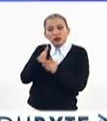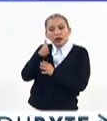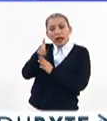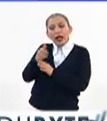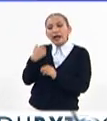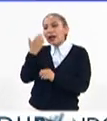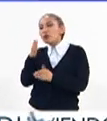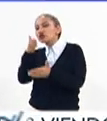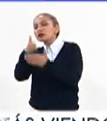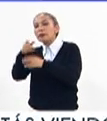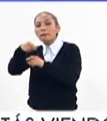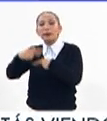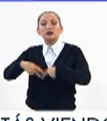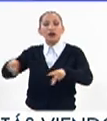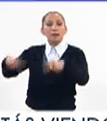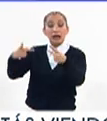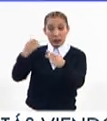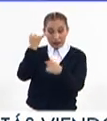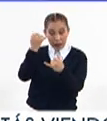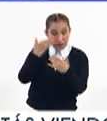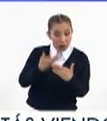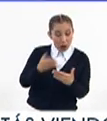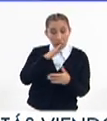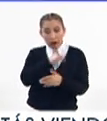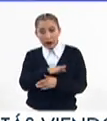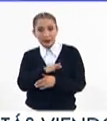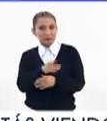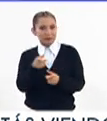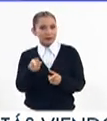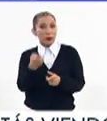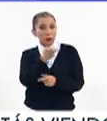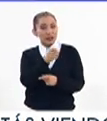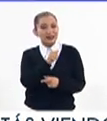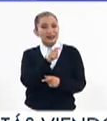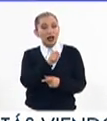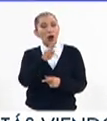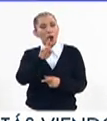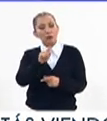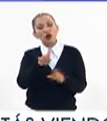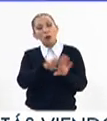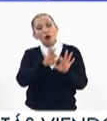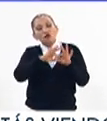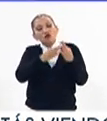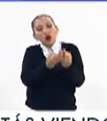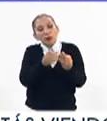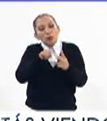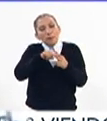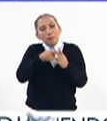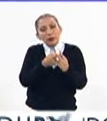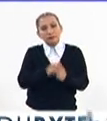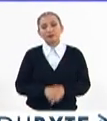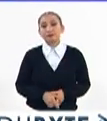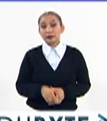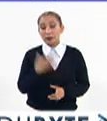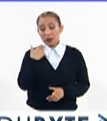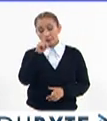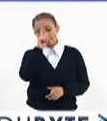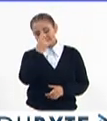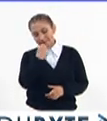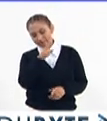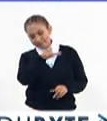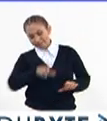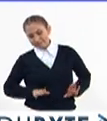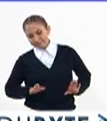qué mercado queremos llegar y si la idea es la correcta o no. Por lo tanto, una startup, digamos que es un modelo de despegue. Si bien el perfil de